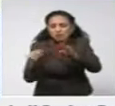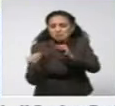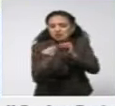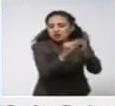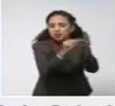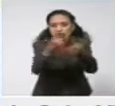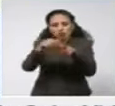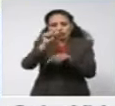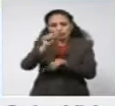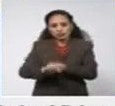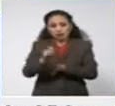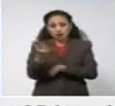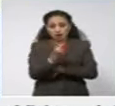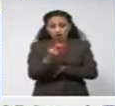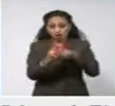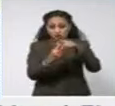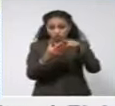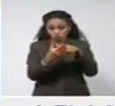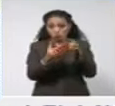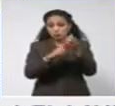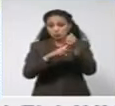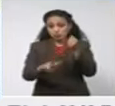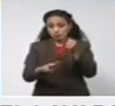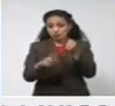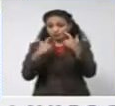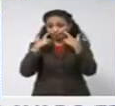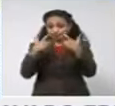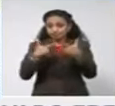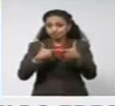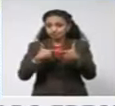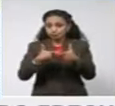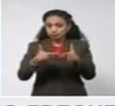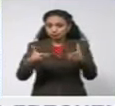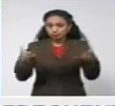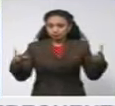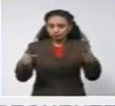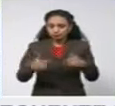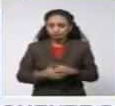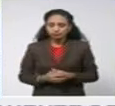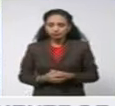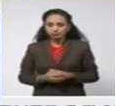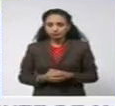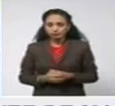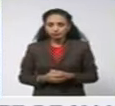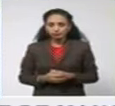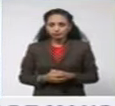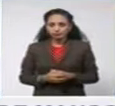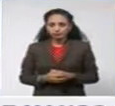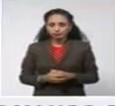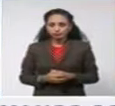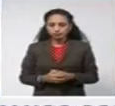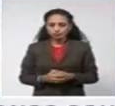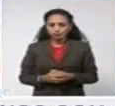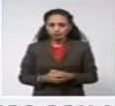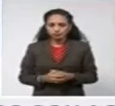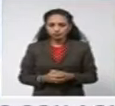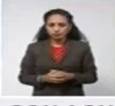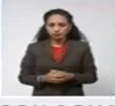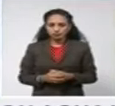en estas dos provincias de una manera importante. Bueno, creo que ya seguimos toda